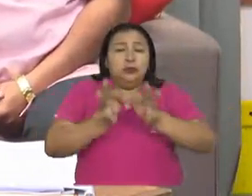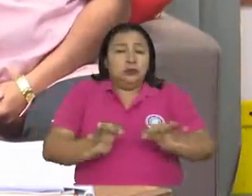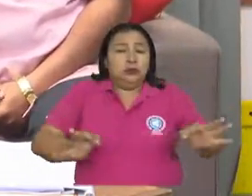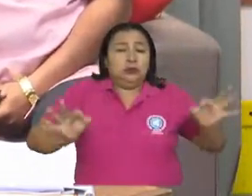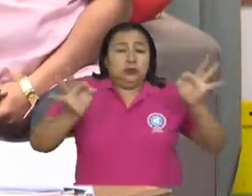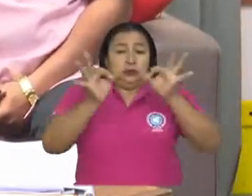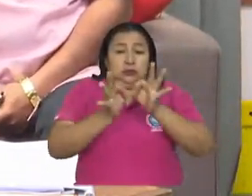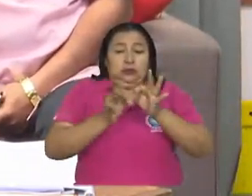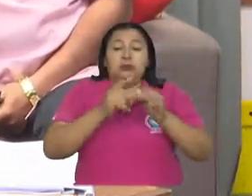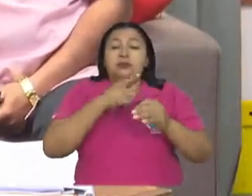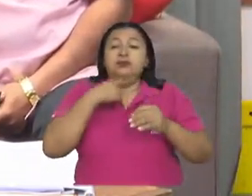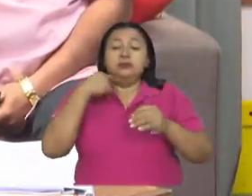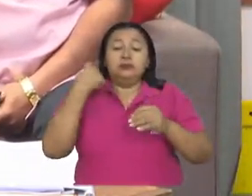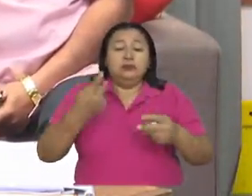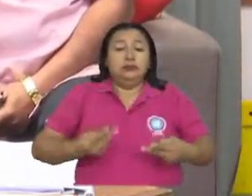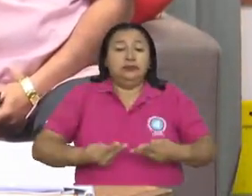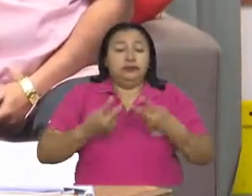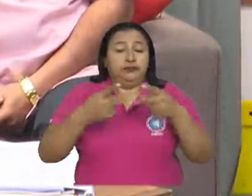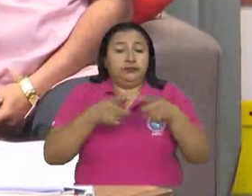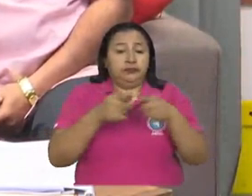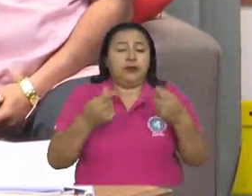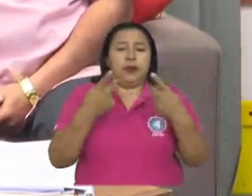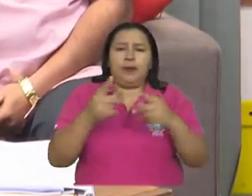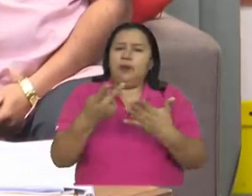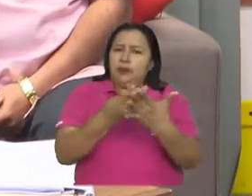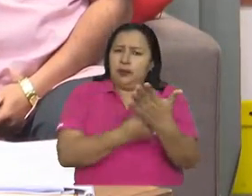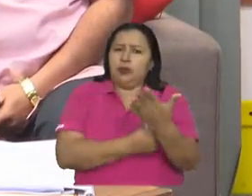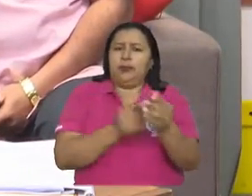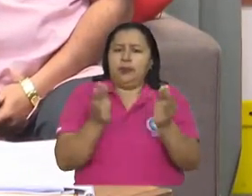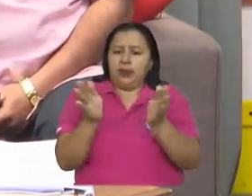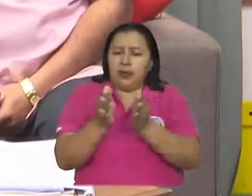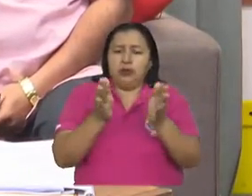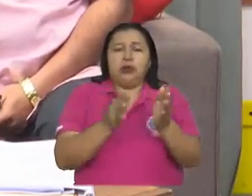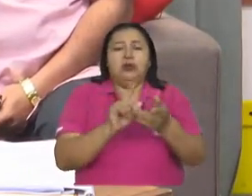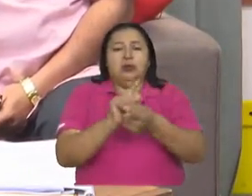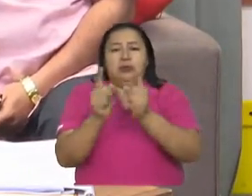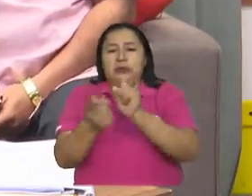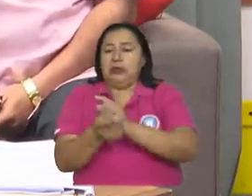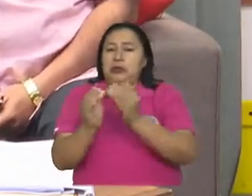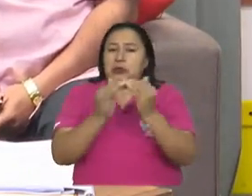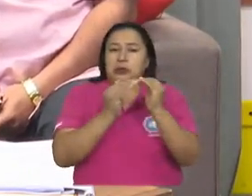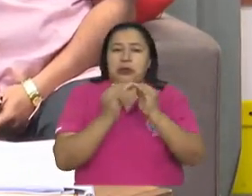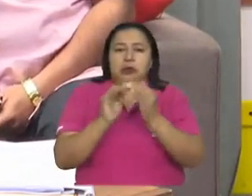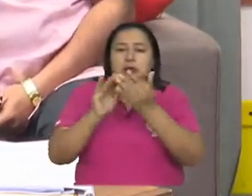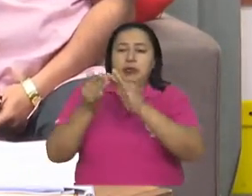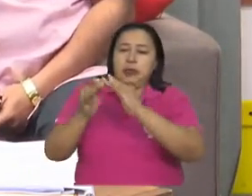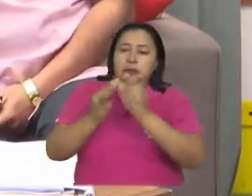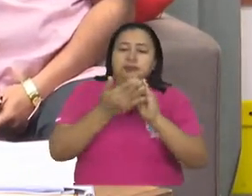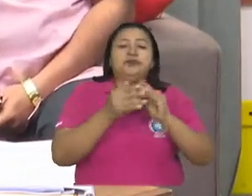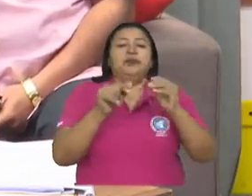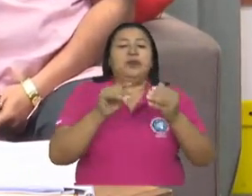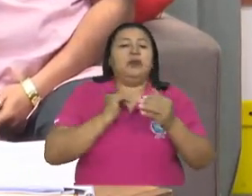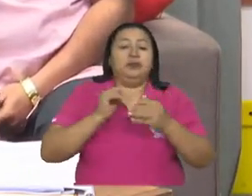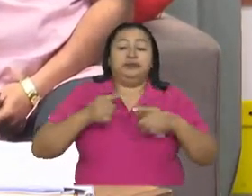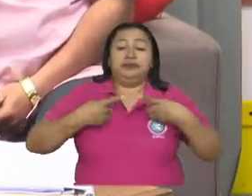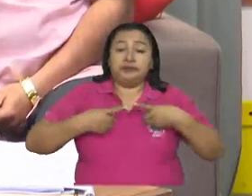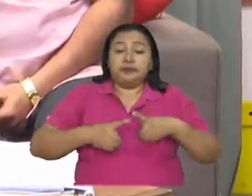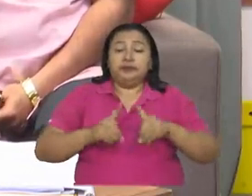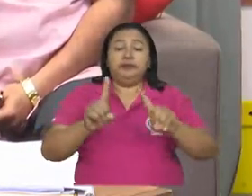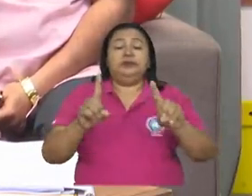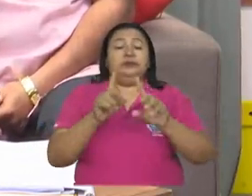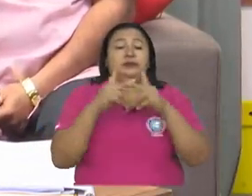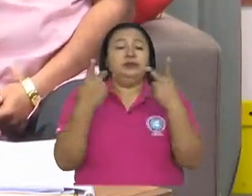la realidad de Managua, pero también proyectos pequeños que transforman las comunidades, que transforman los barrios y que dignifican a la población capitalina.